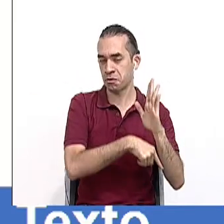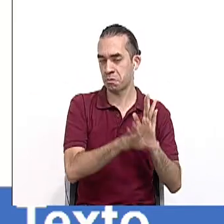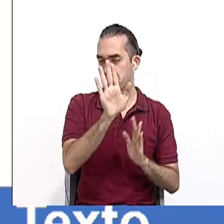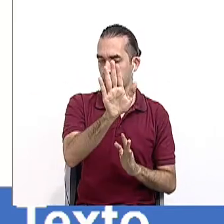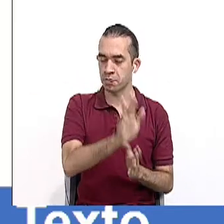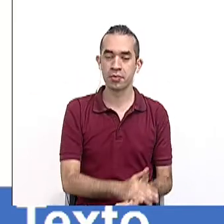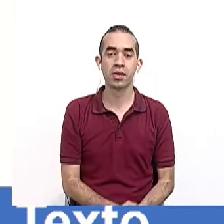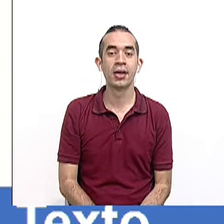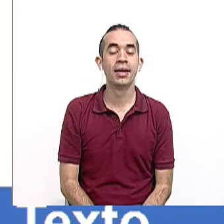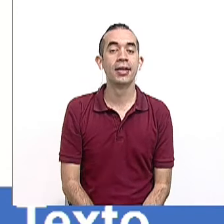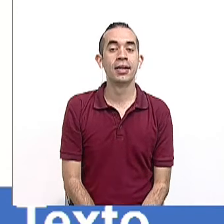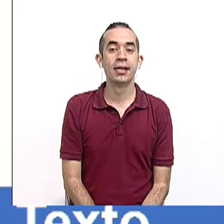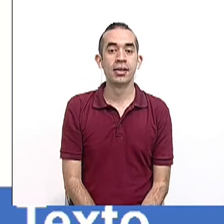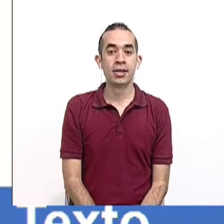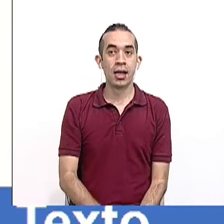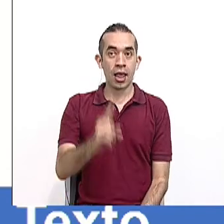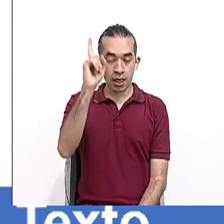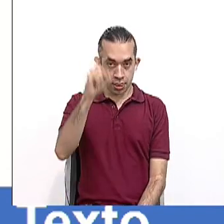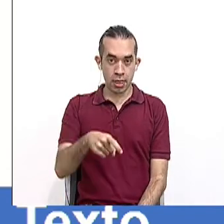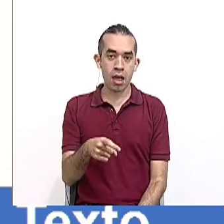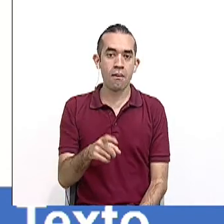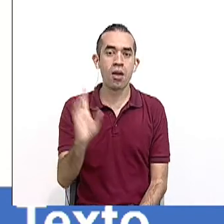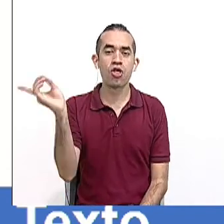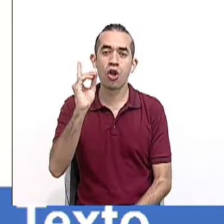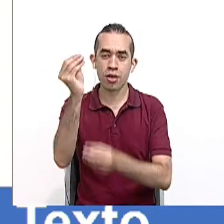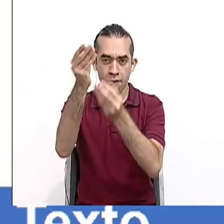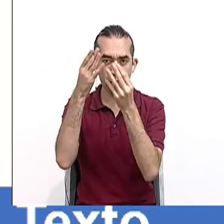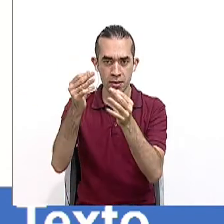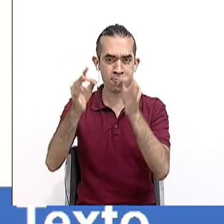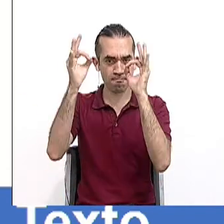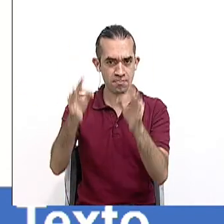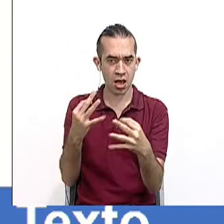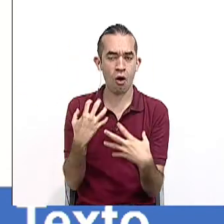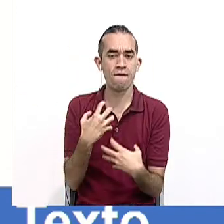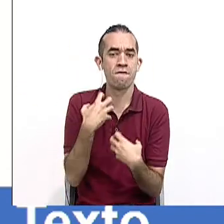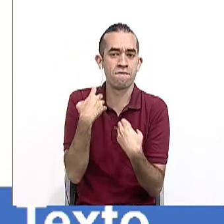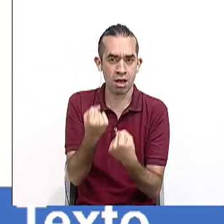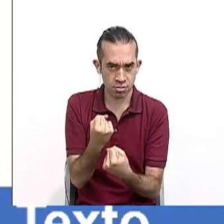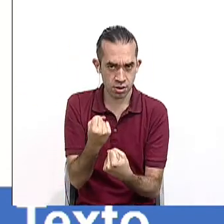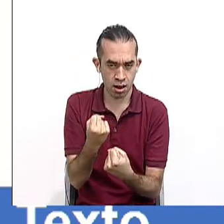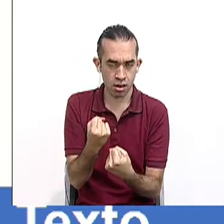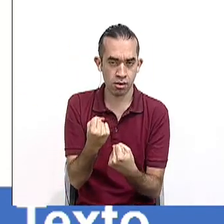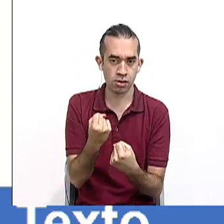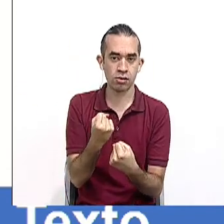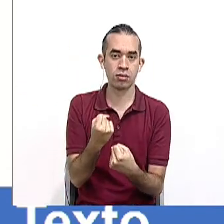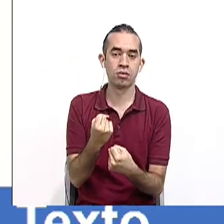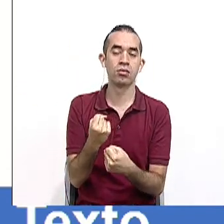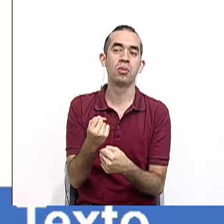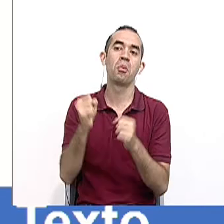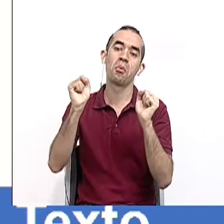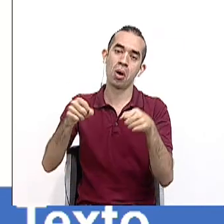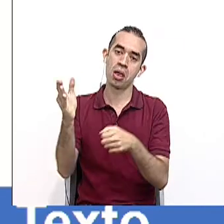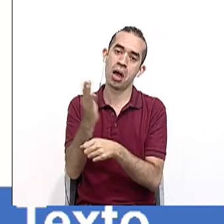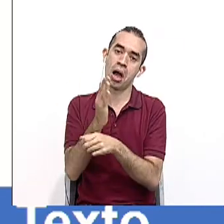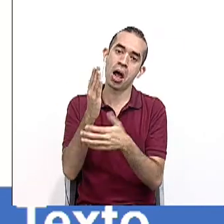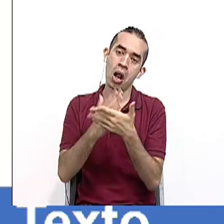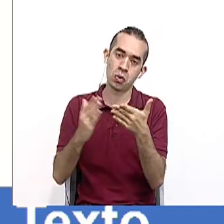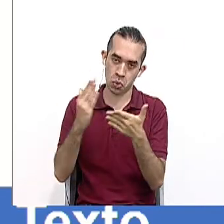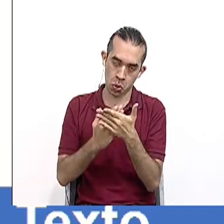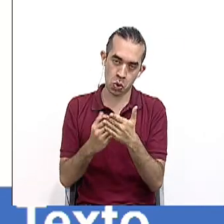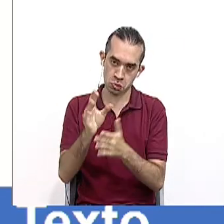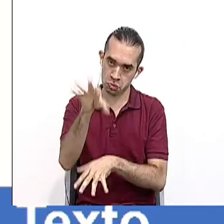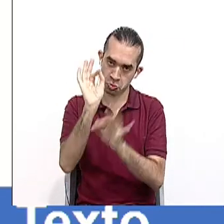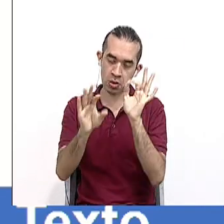Debemos procurar fuentes confiables. Para ello podemos utilizar algunos filtros. Cuando buscamos libros